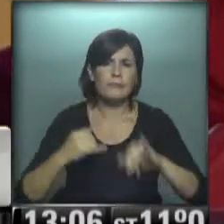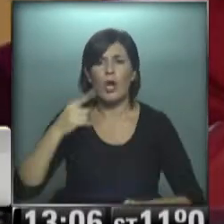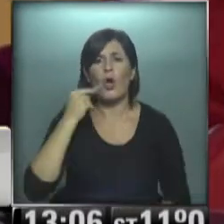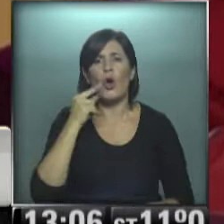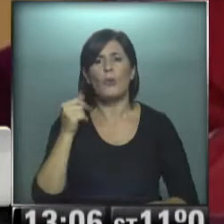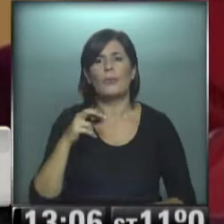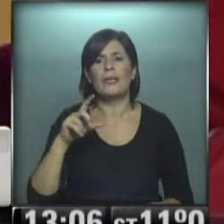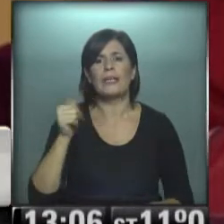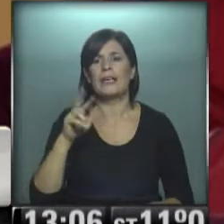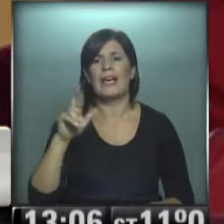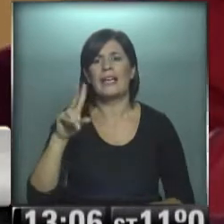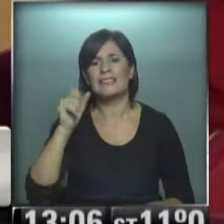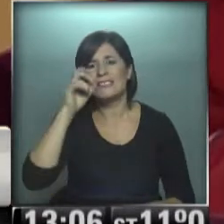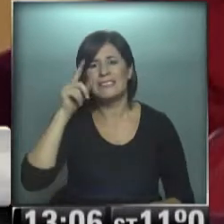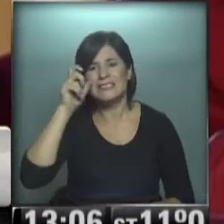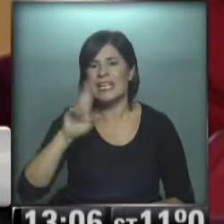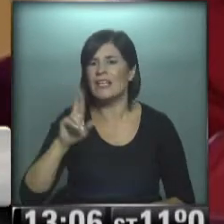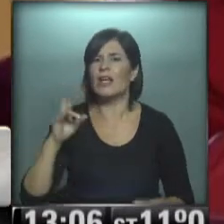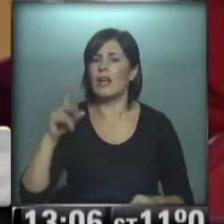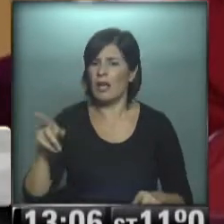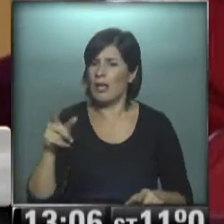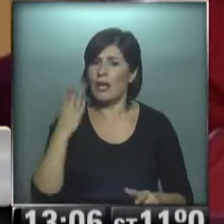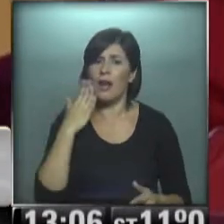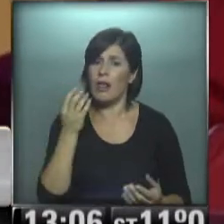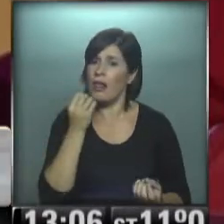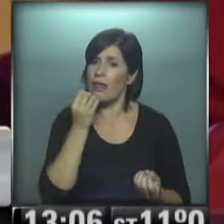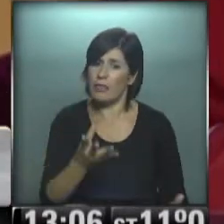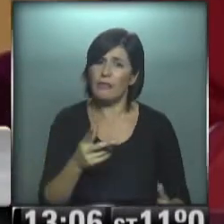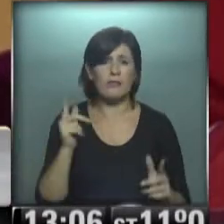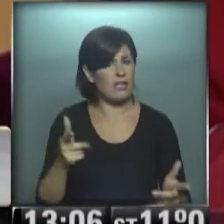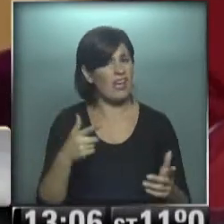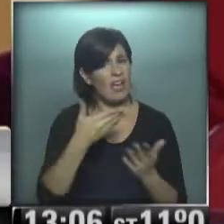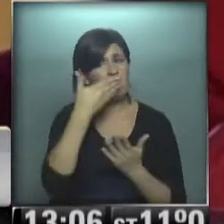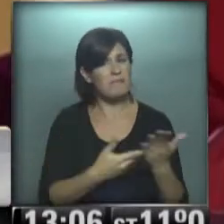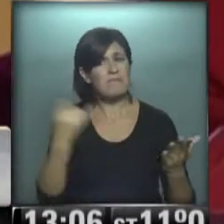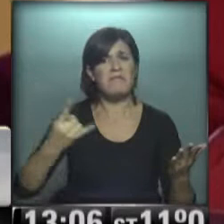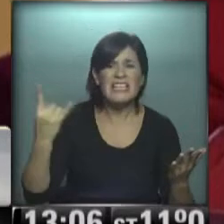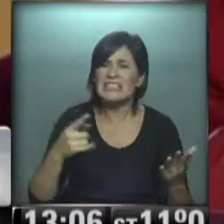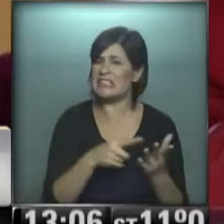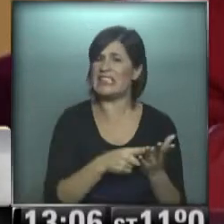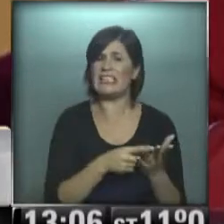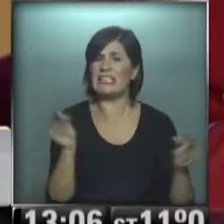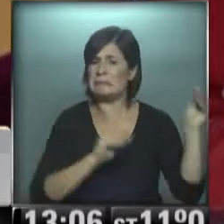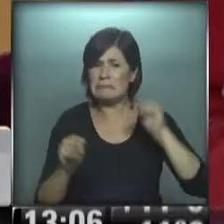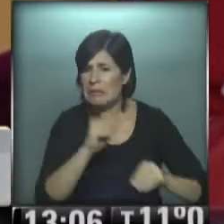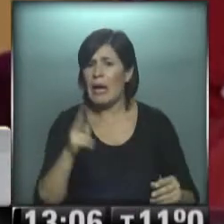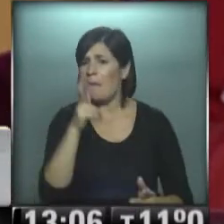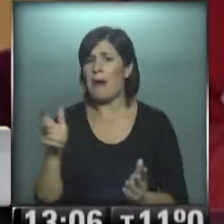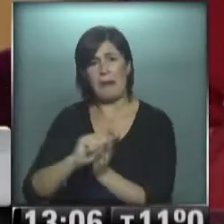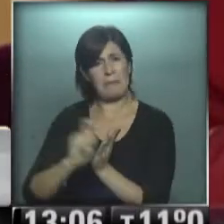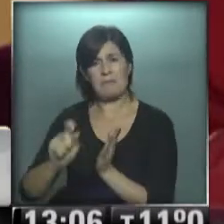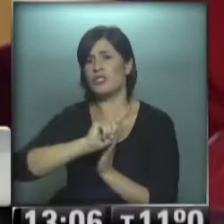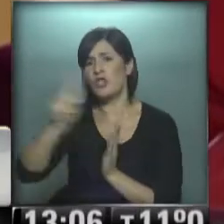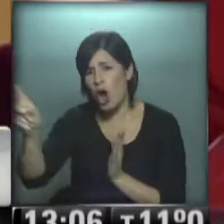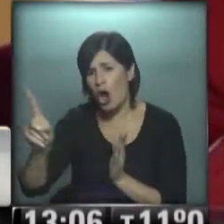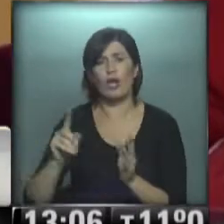de Guillermo Karcher, fue el encargado de decir que esa carta no era real, que su contenido no había sido redactado por el Papa y que no había sido el Papa